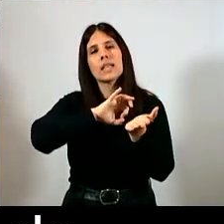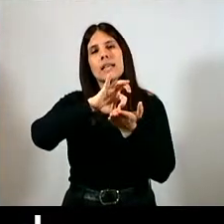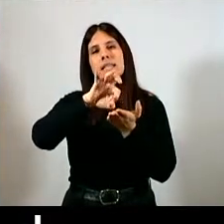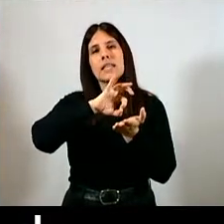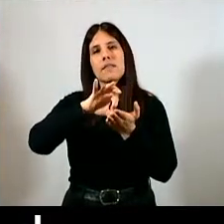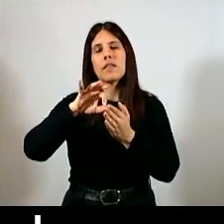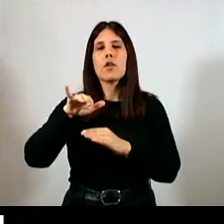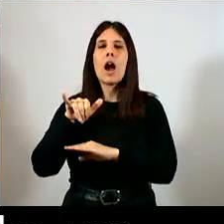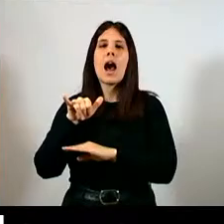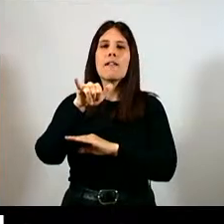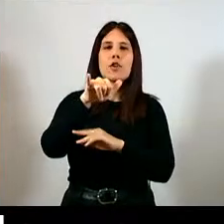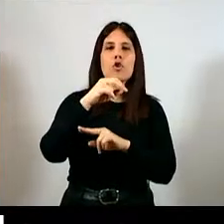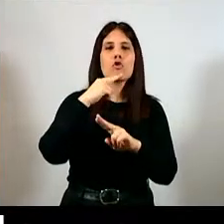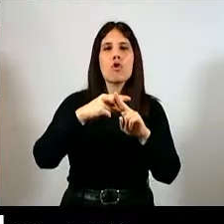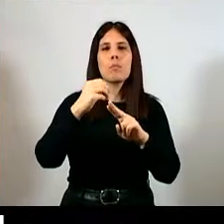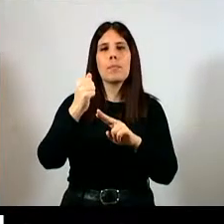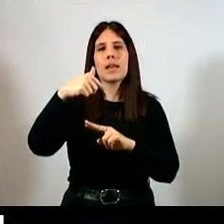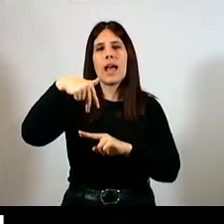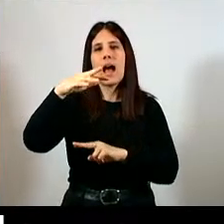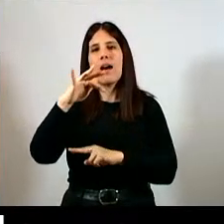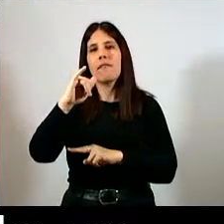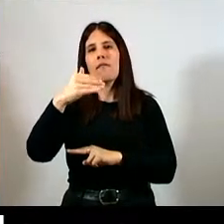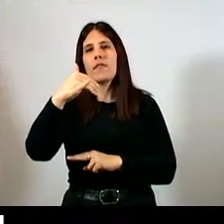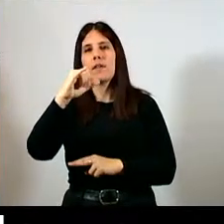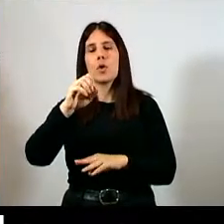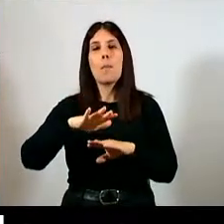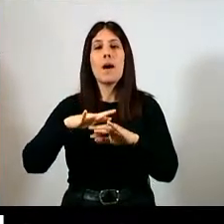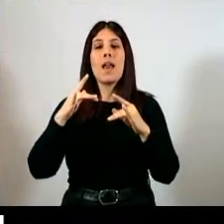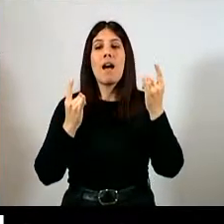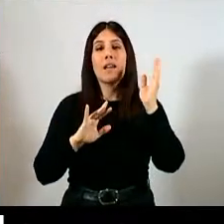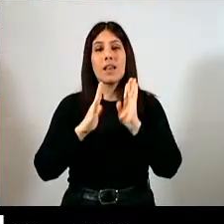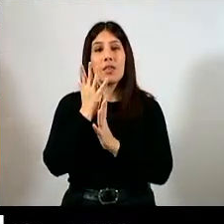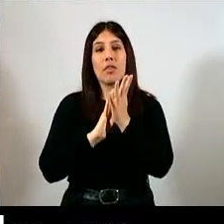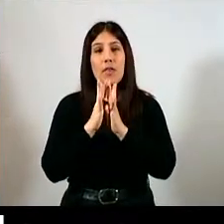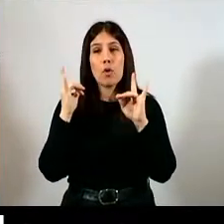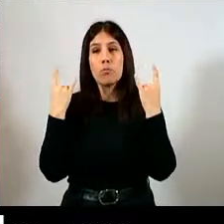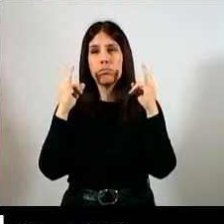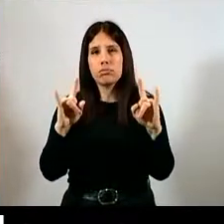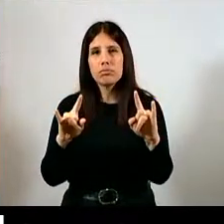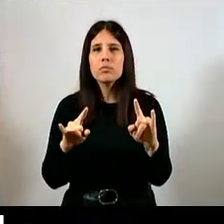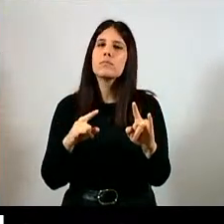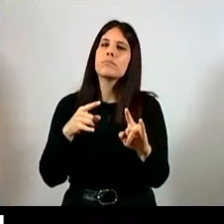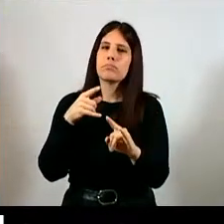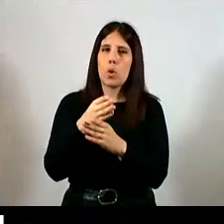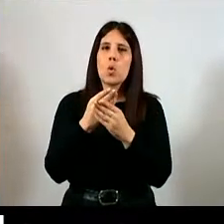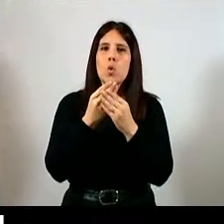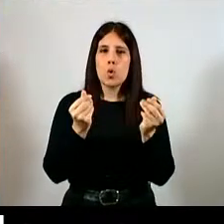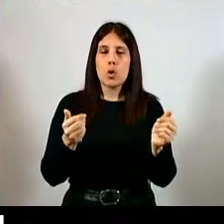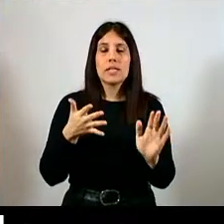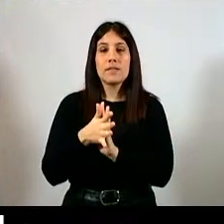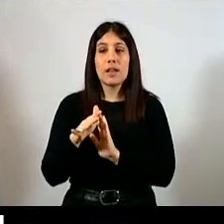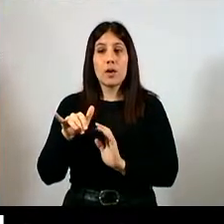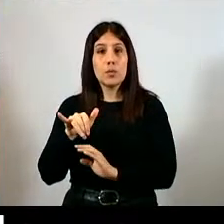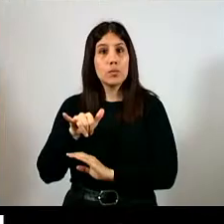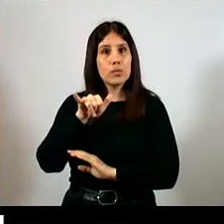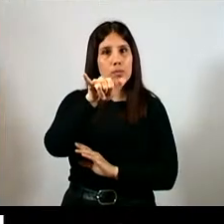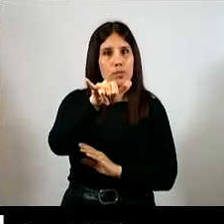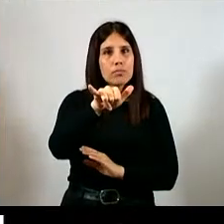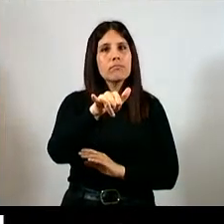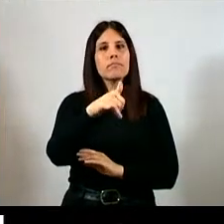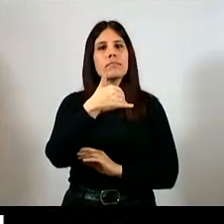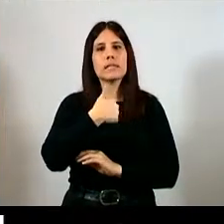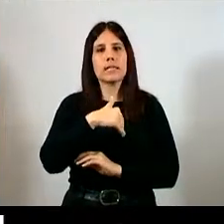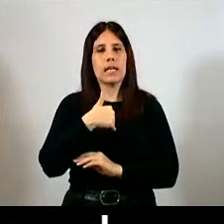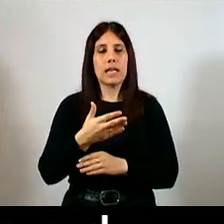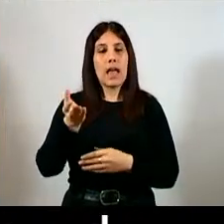avión anfibio para la lucha contra incendios forestales en Extremadura. Se trata de un medio aéreo que se pondrá a disposición